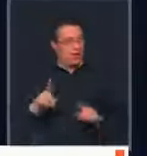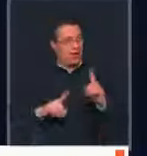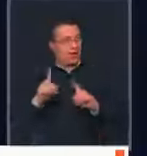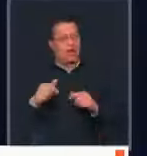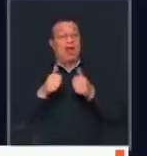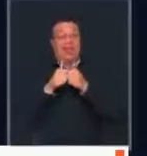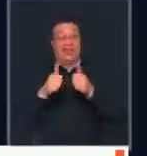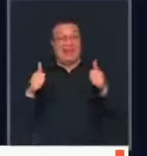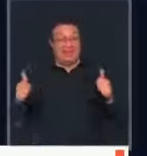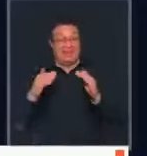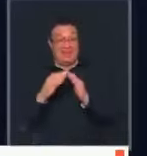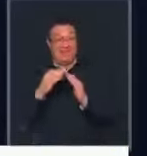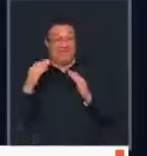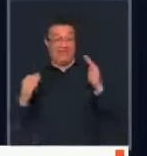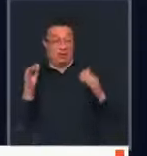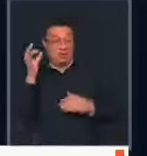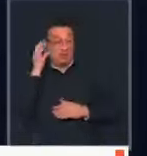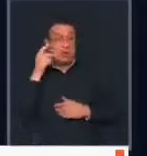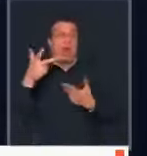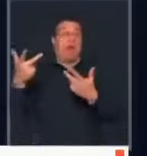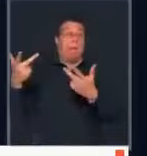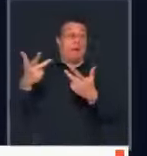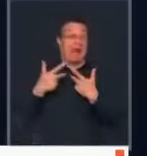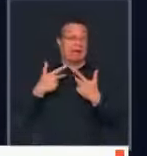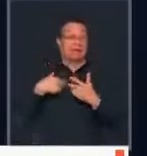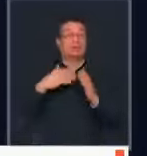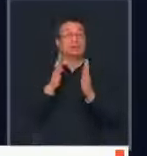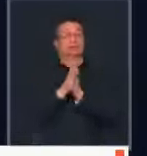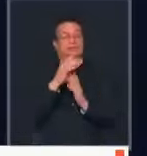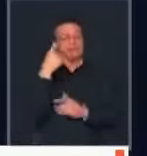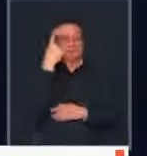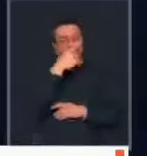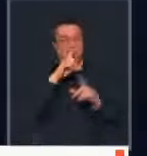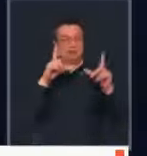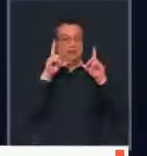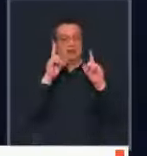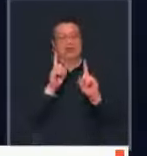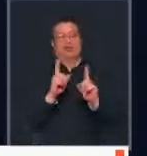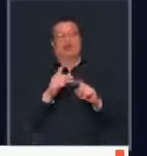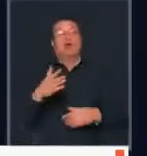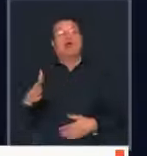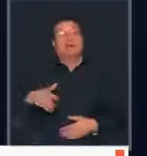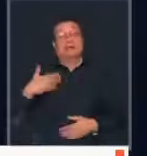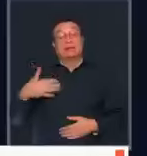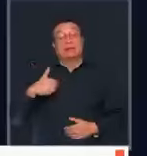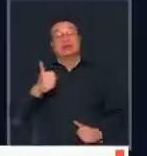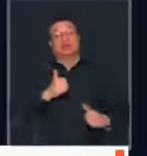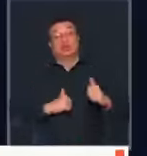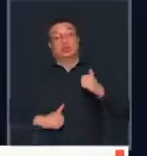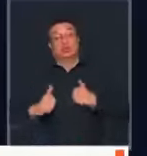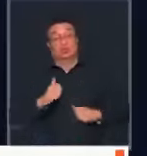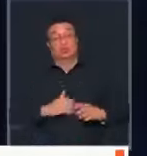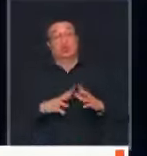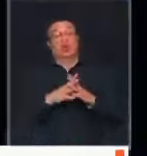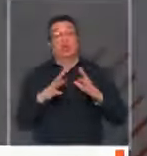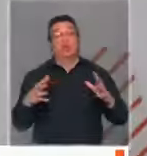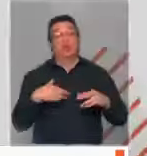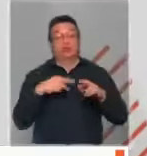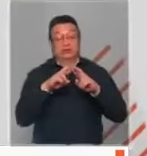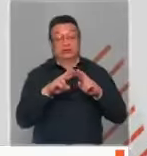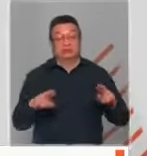dirigente vecinal, quien está amenazada, nos pide ocultar su identidad. Lo que lamentamos y sufrimos enormemente de haber perdido la